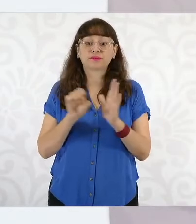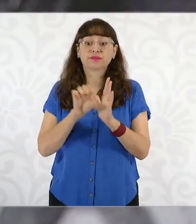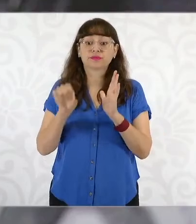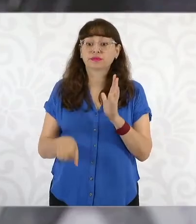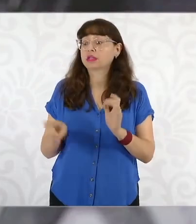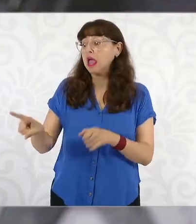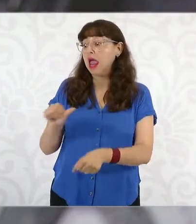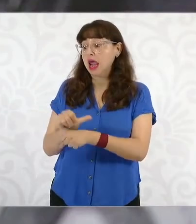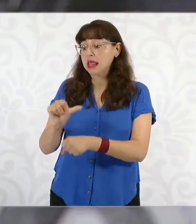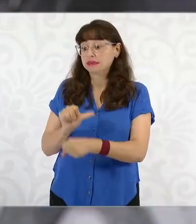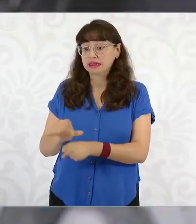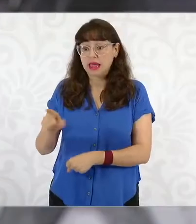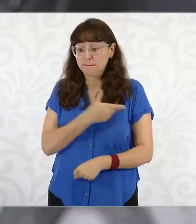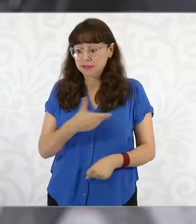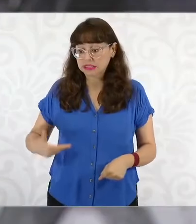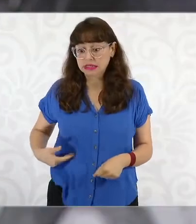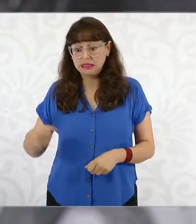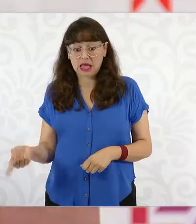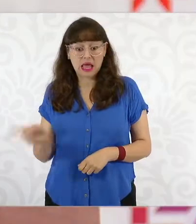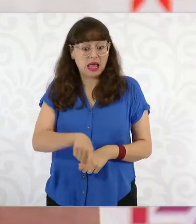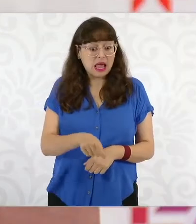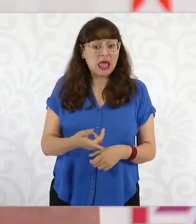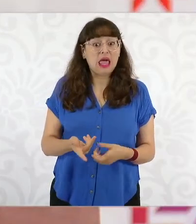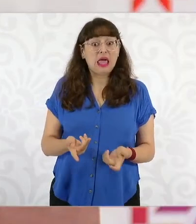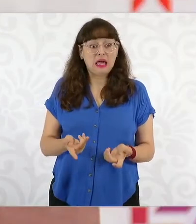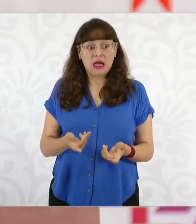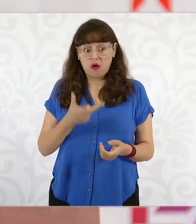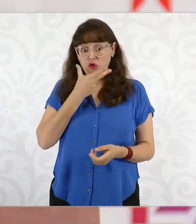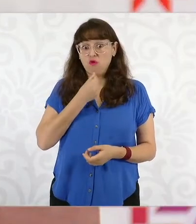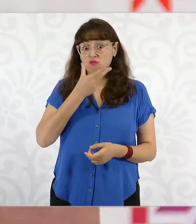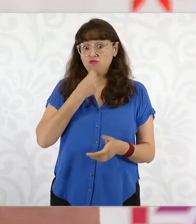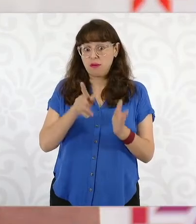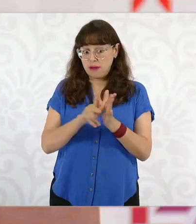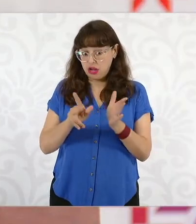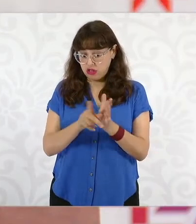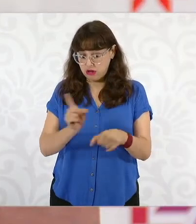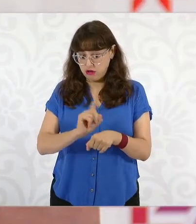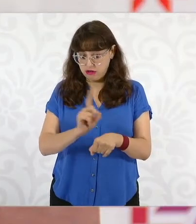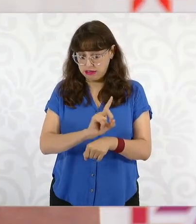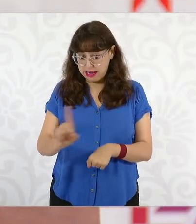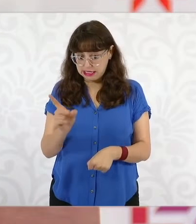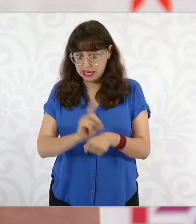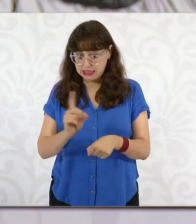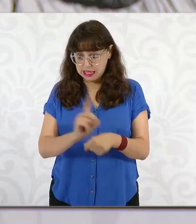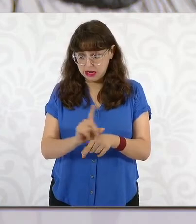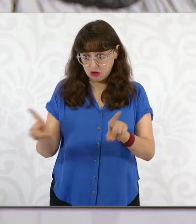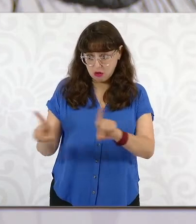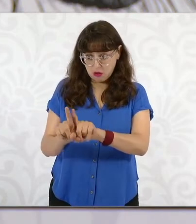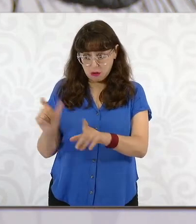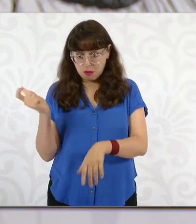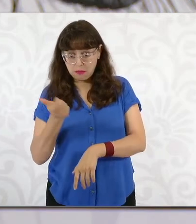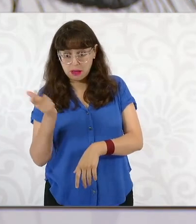no sé hasta dónde, no me atrevería a decirlo a menos que tuviera pruebas, que hay financiamiento al gobierno de Argentina